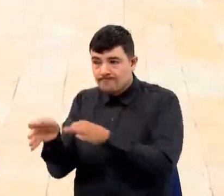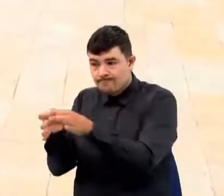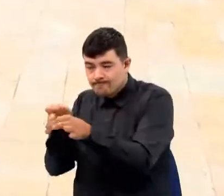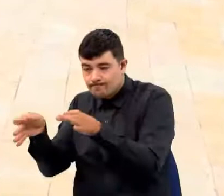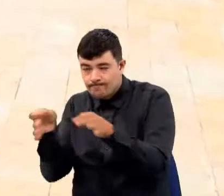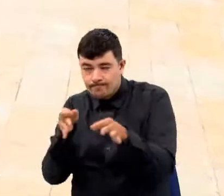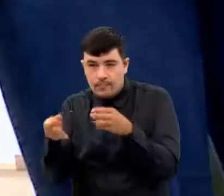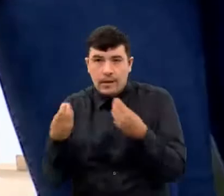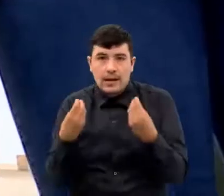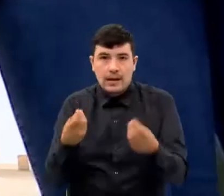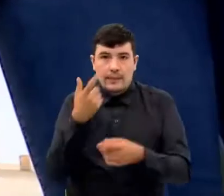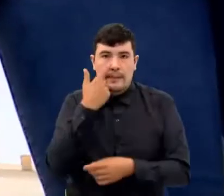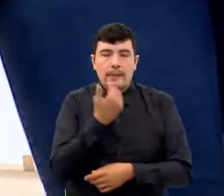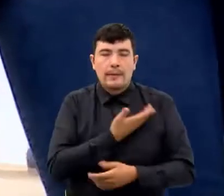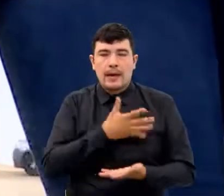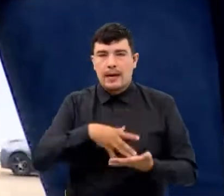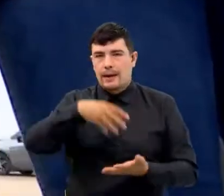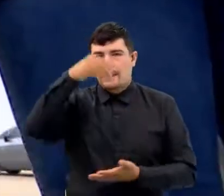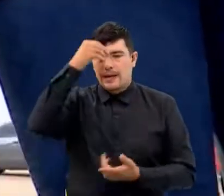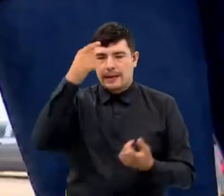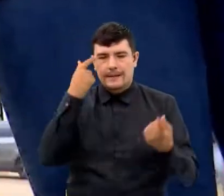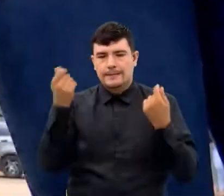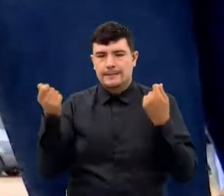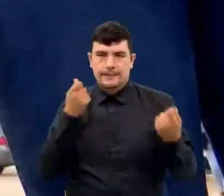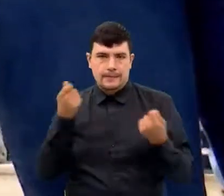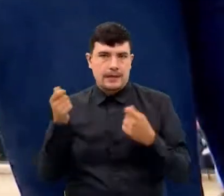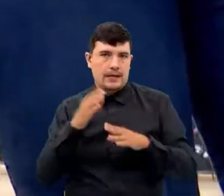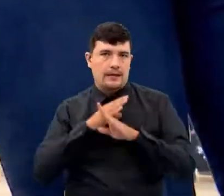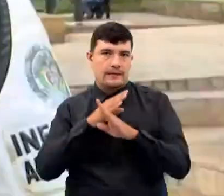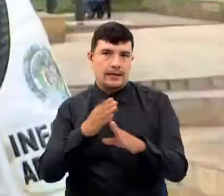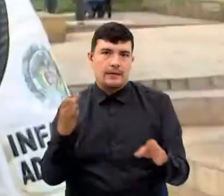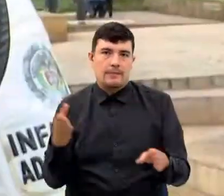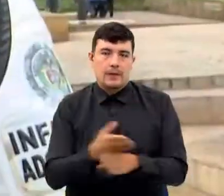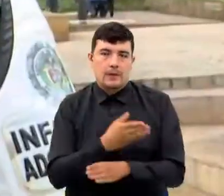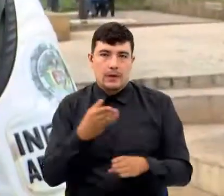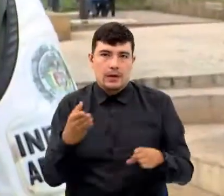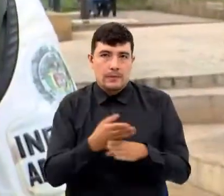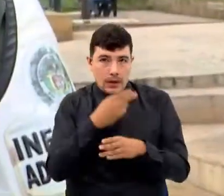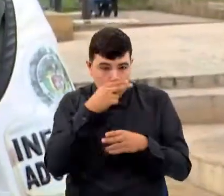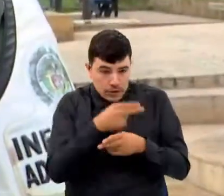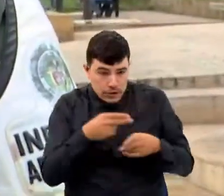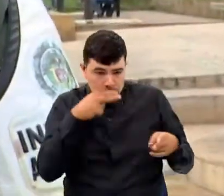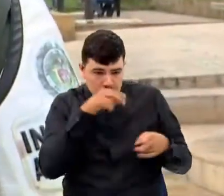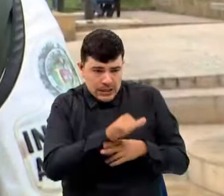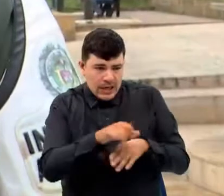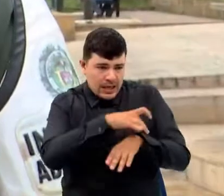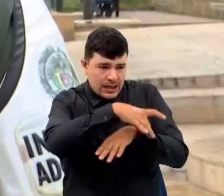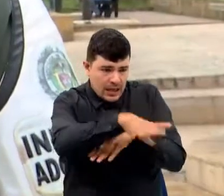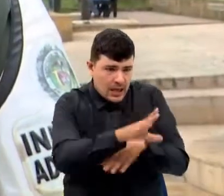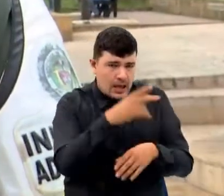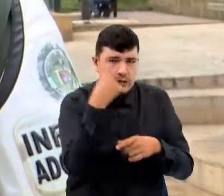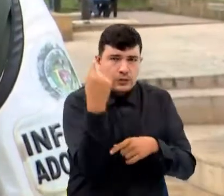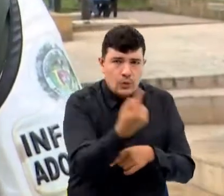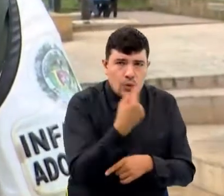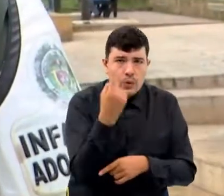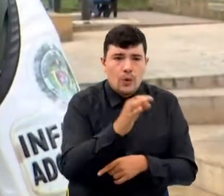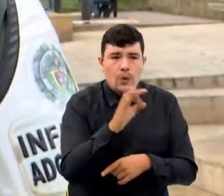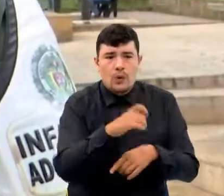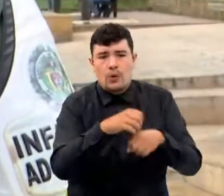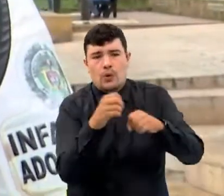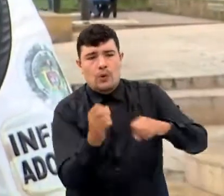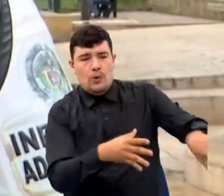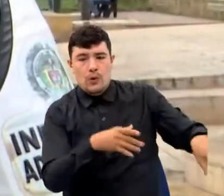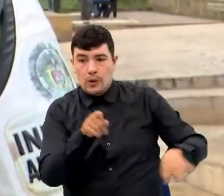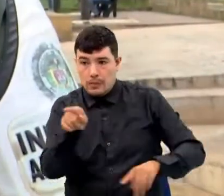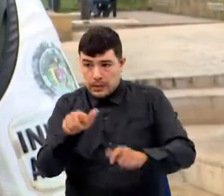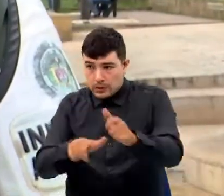Halloween no se conviertan en un problema para las familias. En no dejarlos solos, no abandonarlos, no permitir que se acerquen a